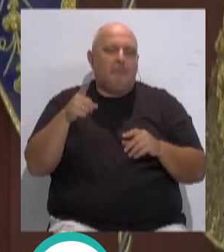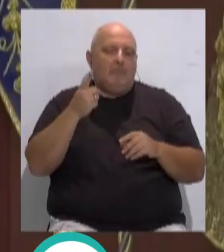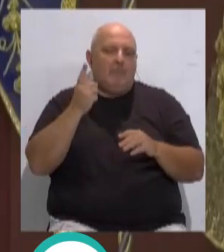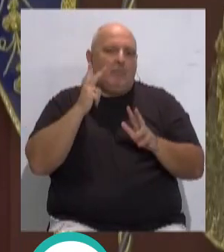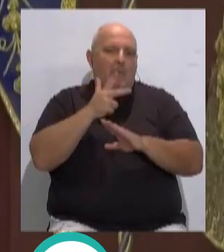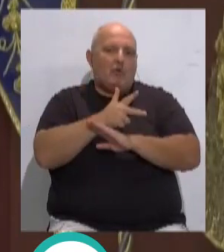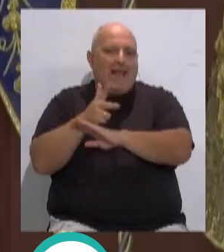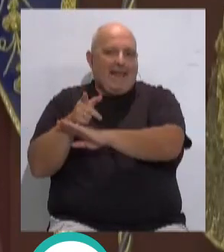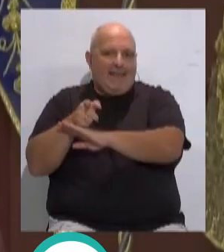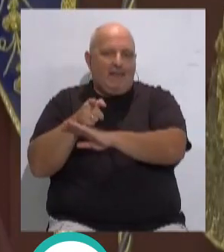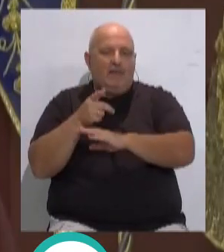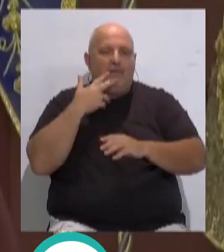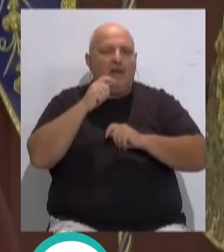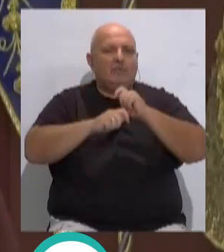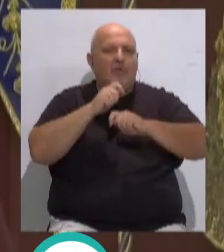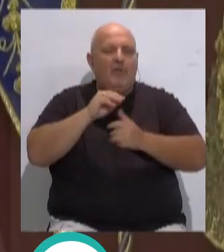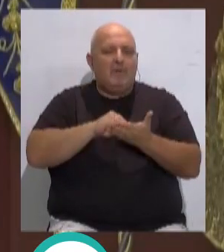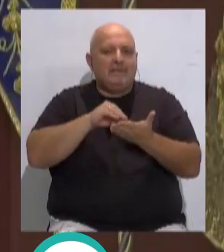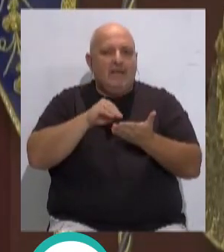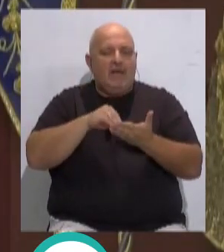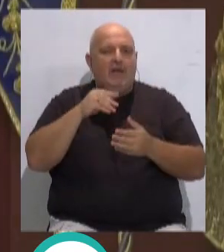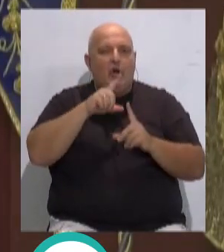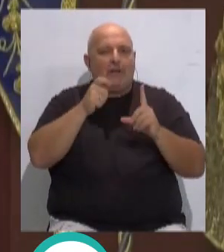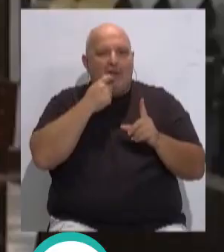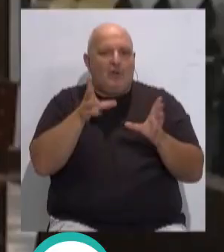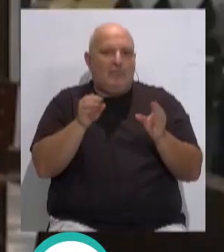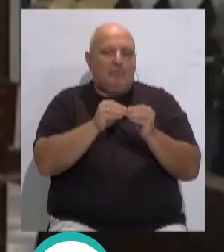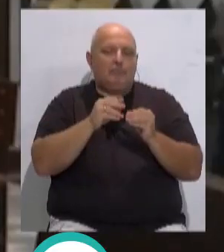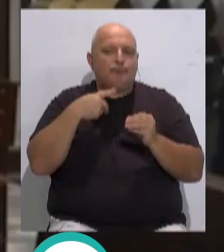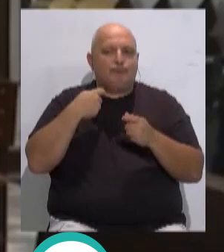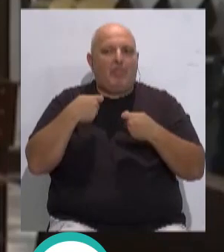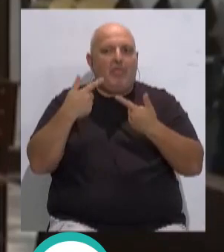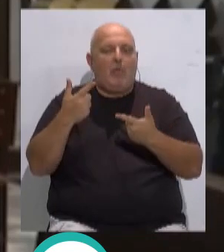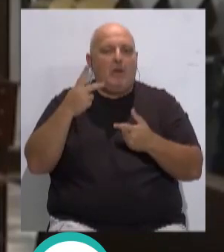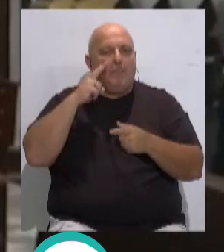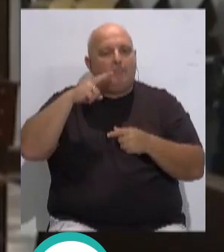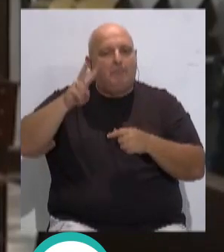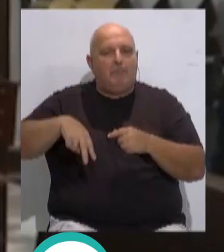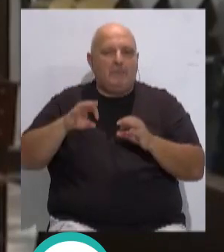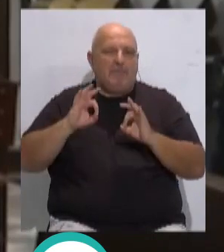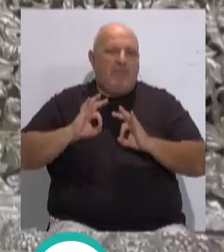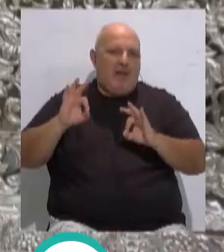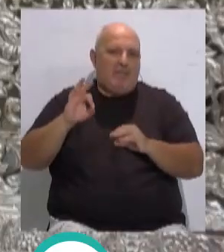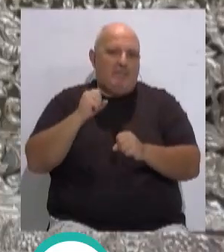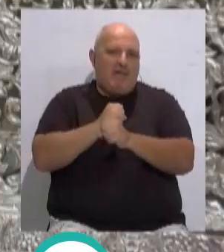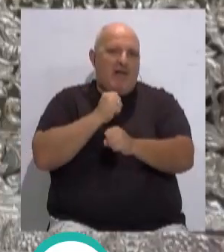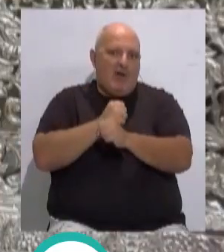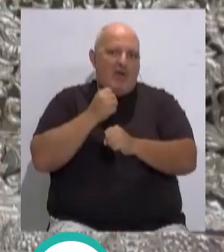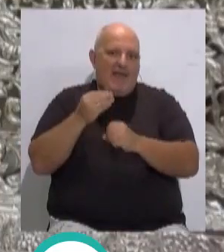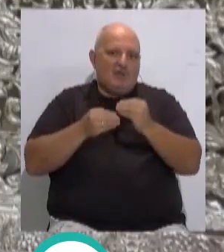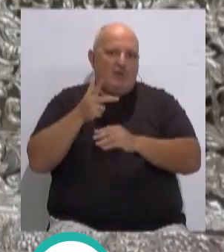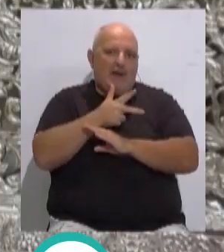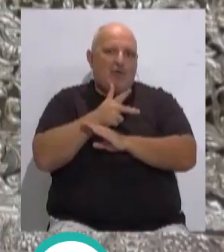de Periodismo, que otorga la Asociación de la Prensa y el Corte Inglés, ha querido hacer una mención especial al trabajo